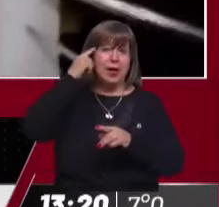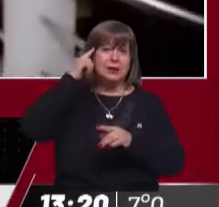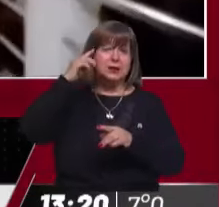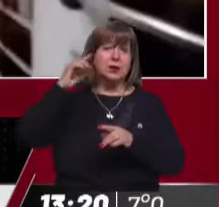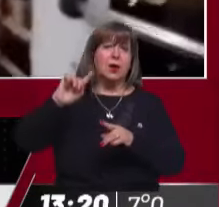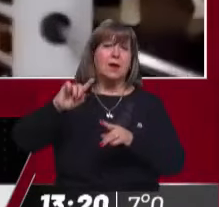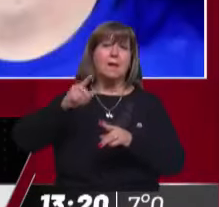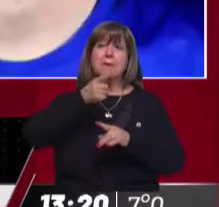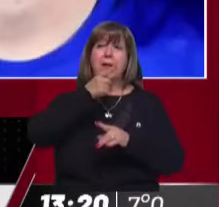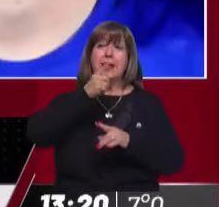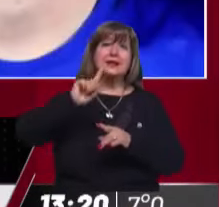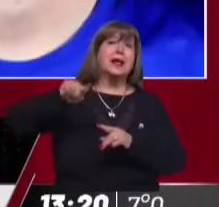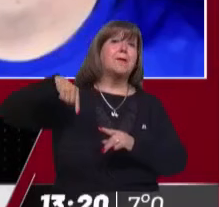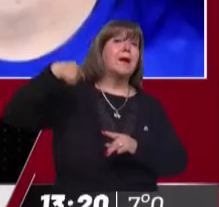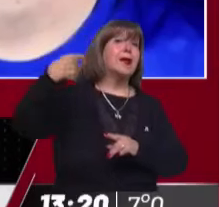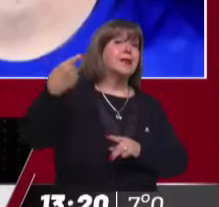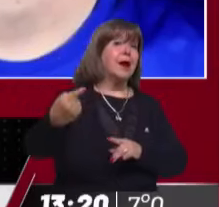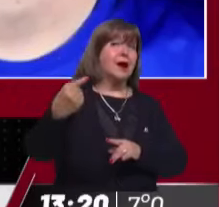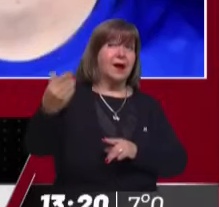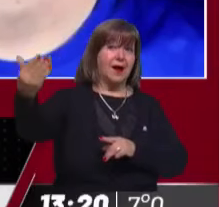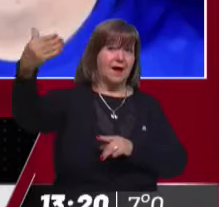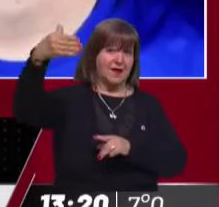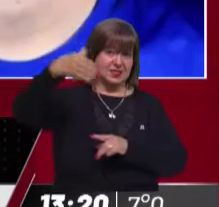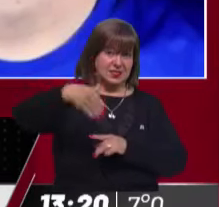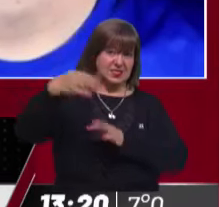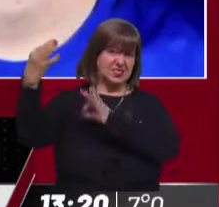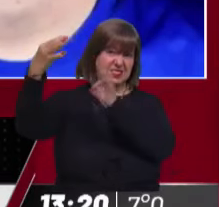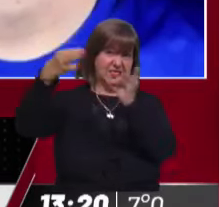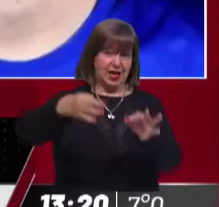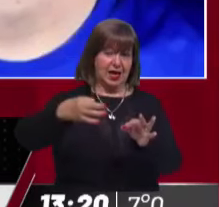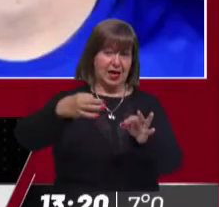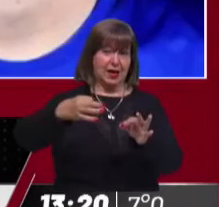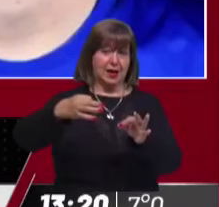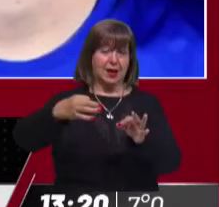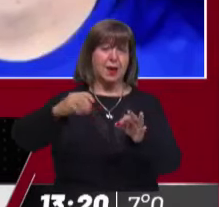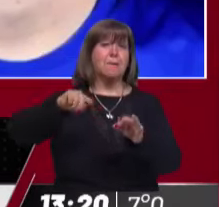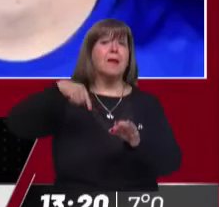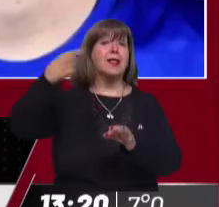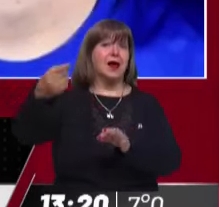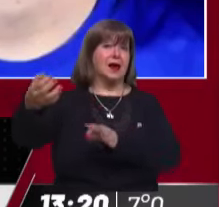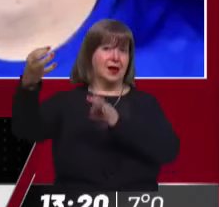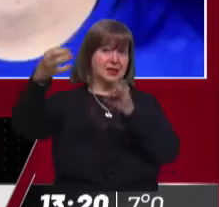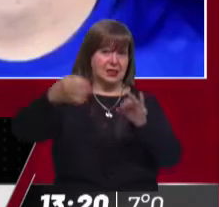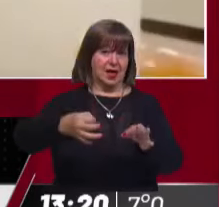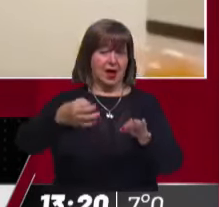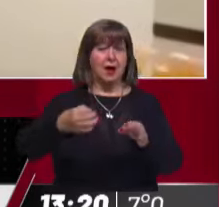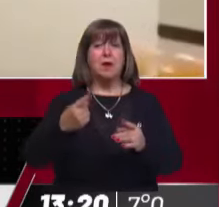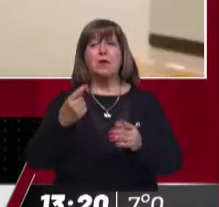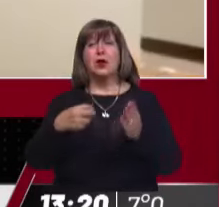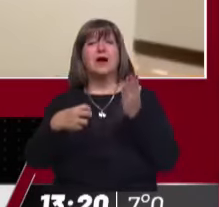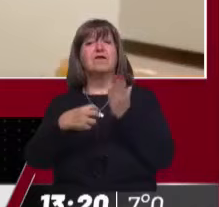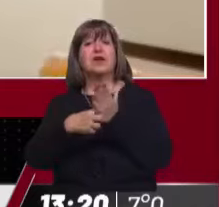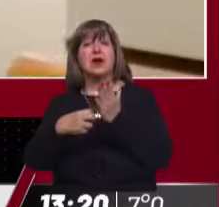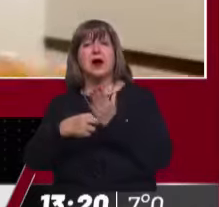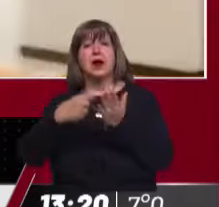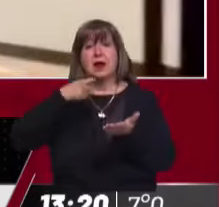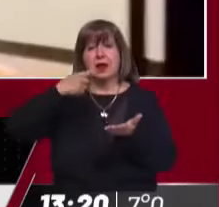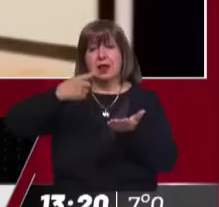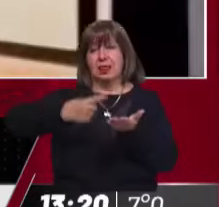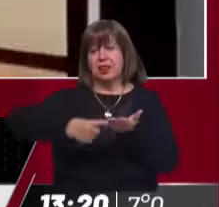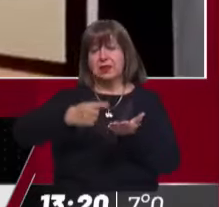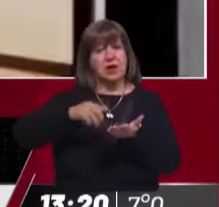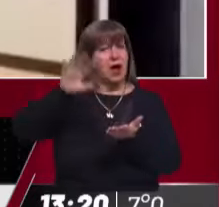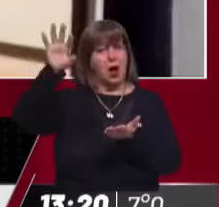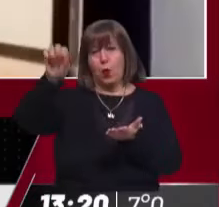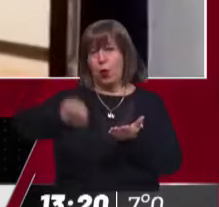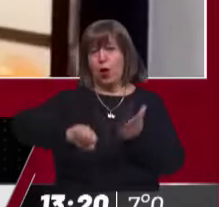ya estarán llegando aquí a la provincia en cumplimiento de esta orden que ha manifestado la señora fiscal en turno respecto de